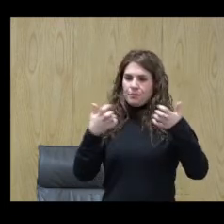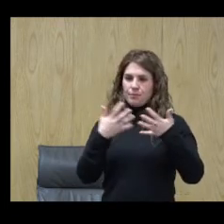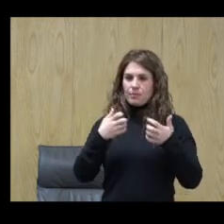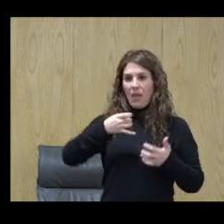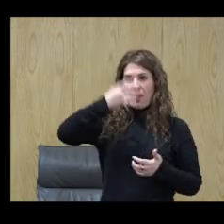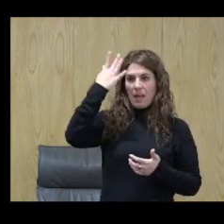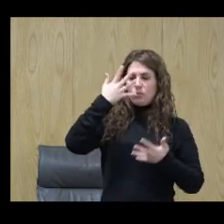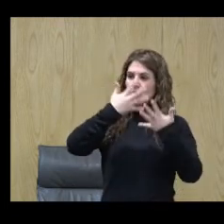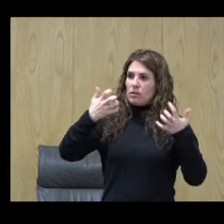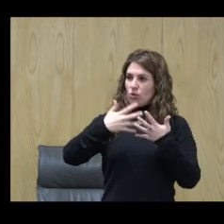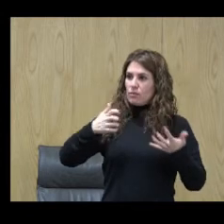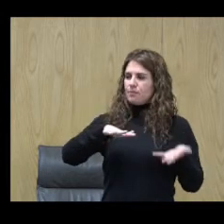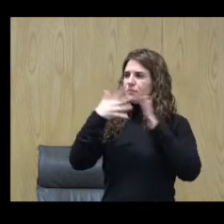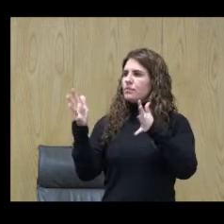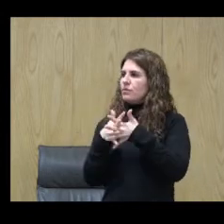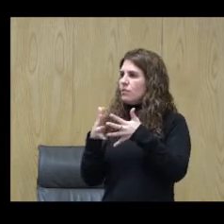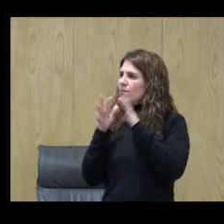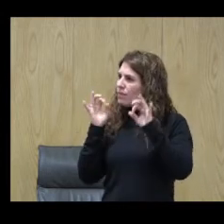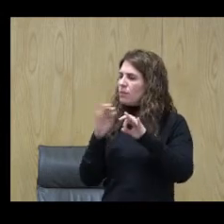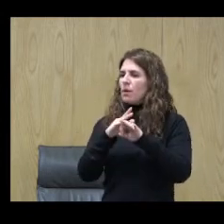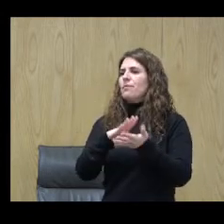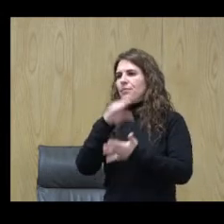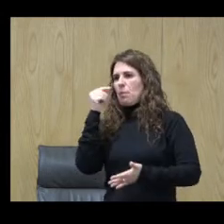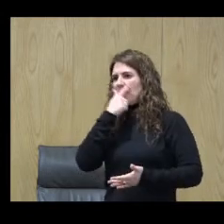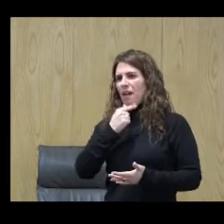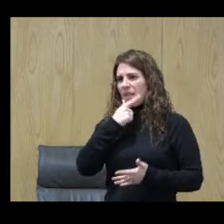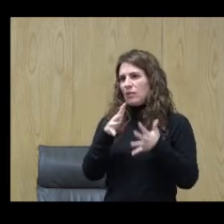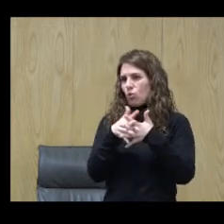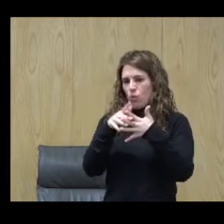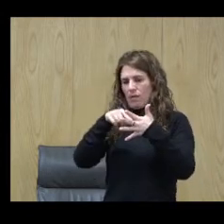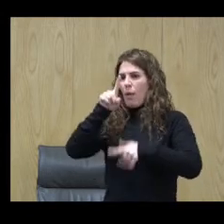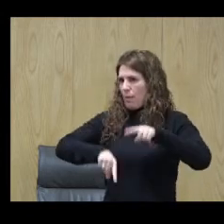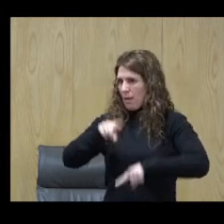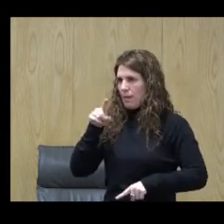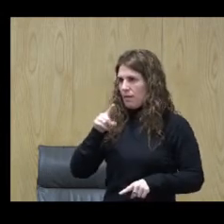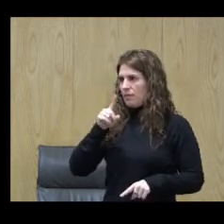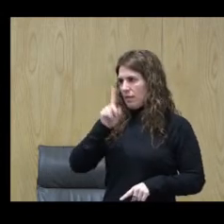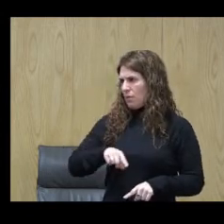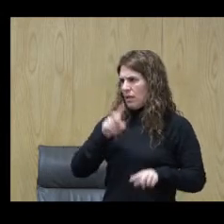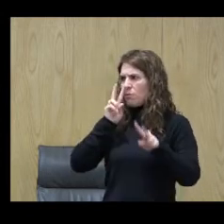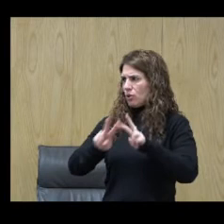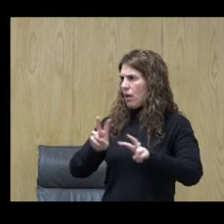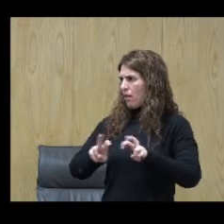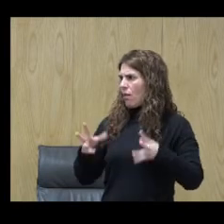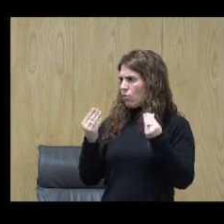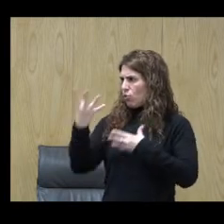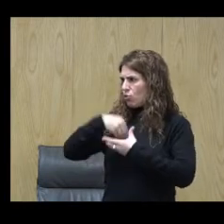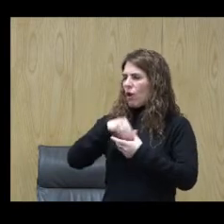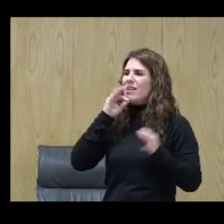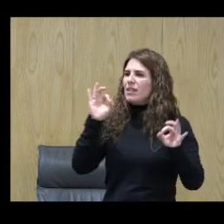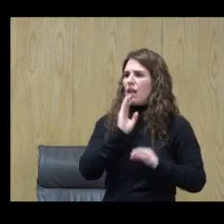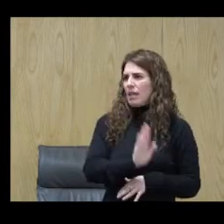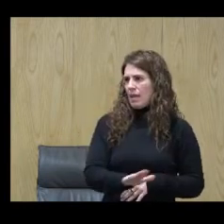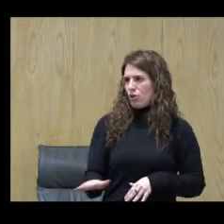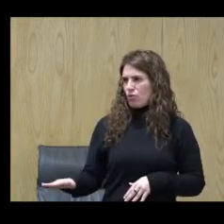estructura determinada, pues facilita mejor la comprensión que otras. Eso también lo hemos estudiado mucho en niños